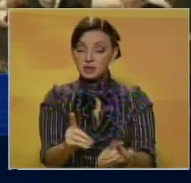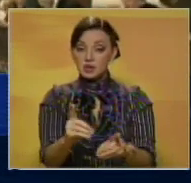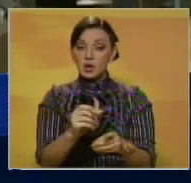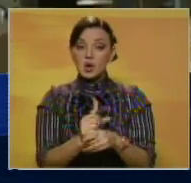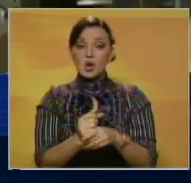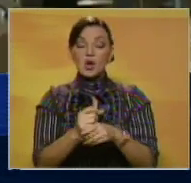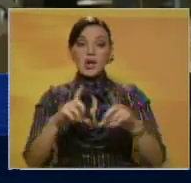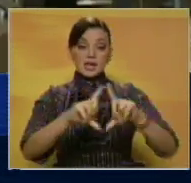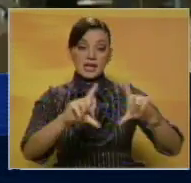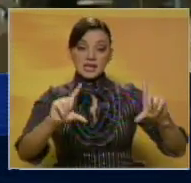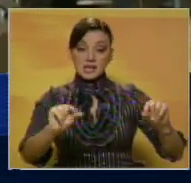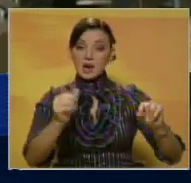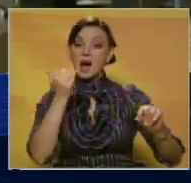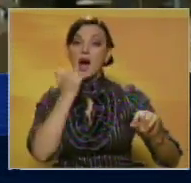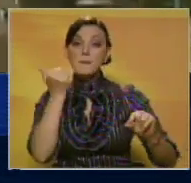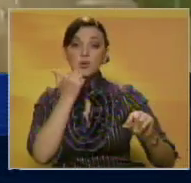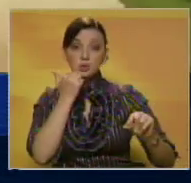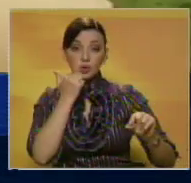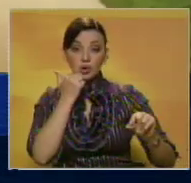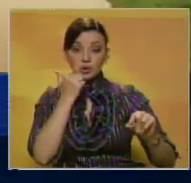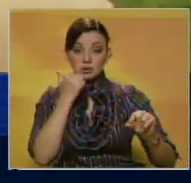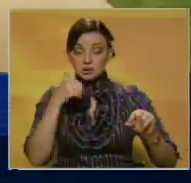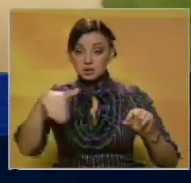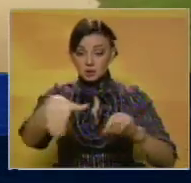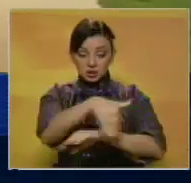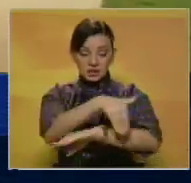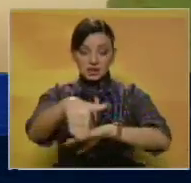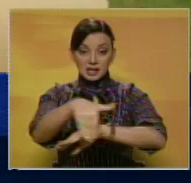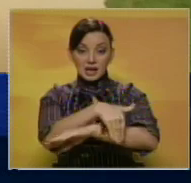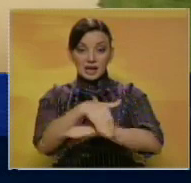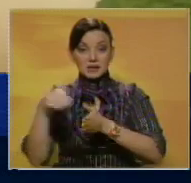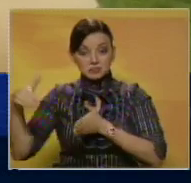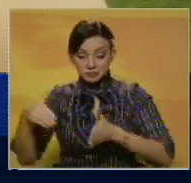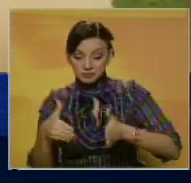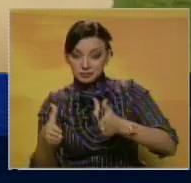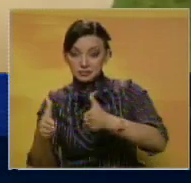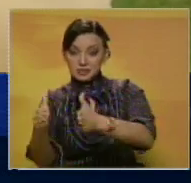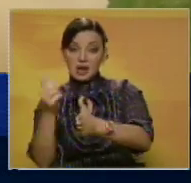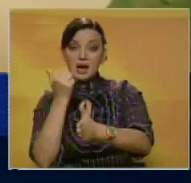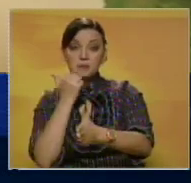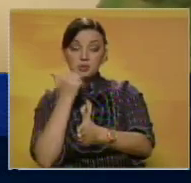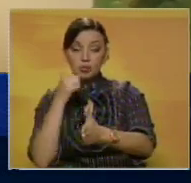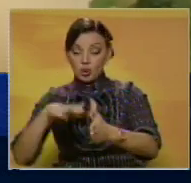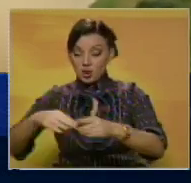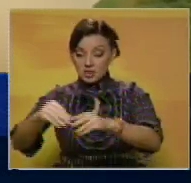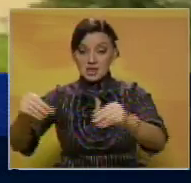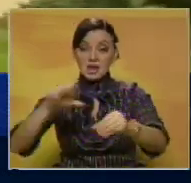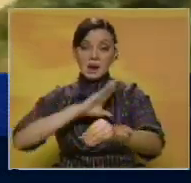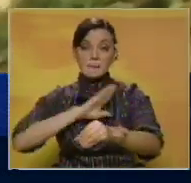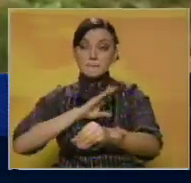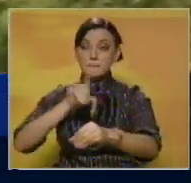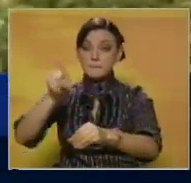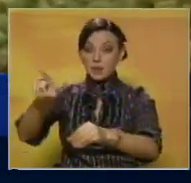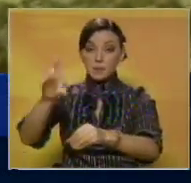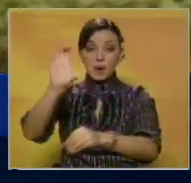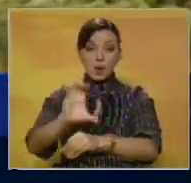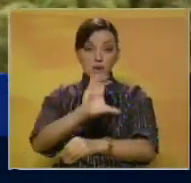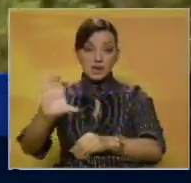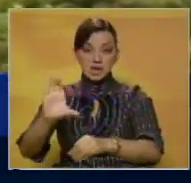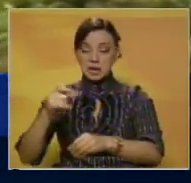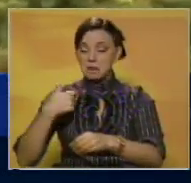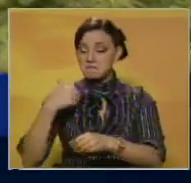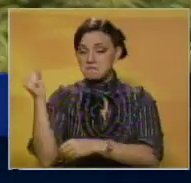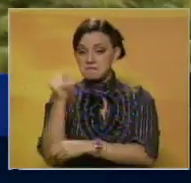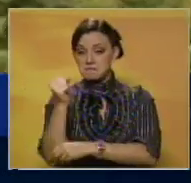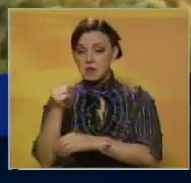de navegación de Costa Rica en ese río al abrir un caño en la isla Calero en 2010, zona fronteriza que estaba en disputa.